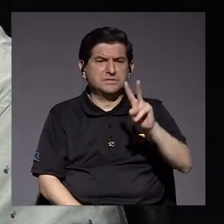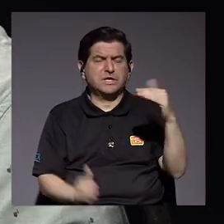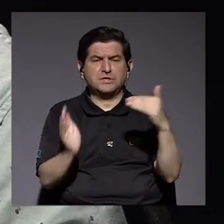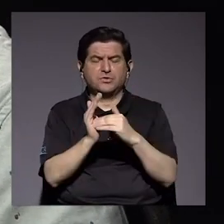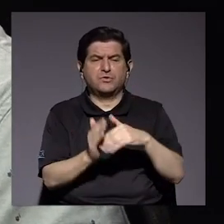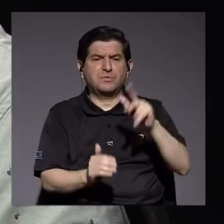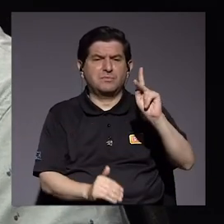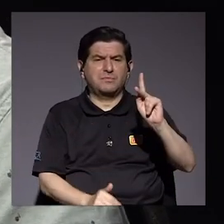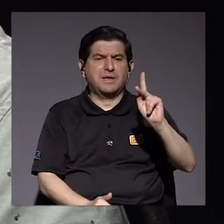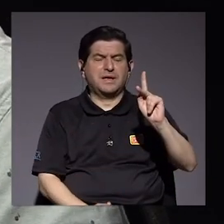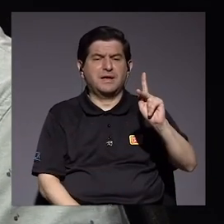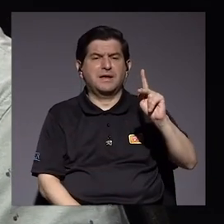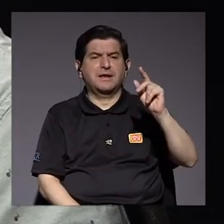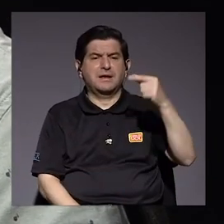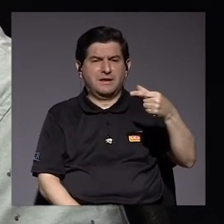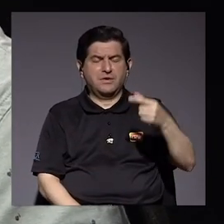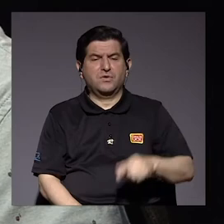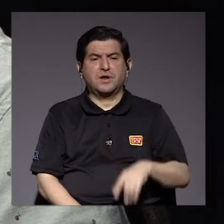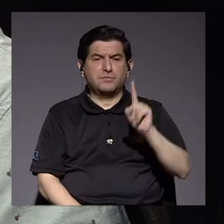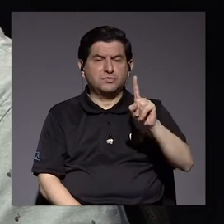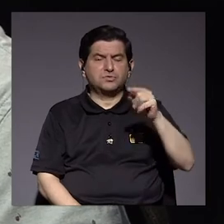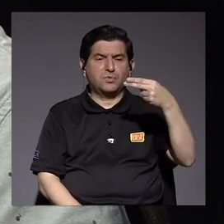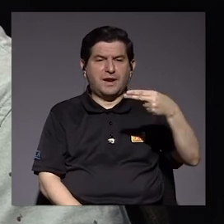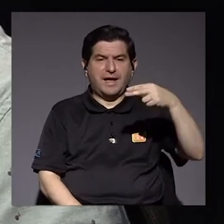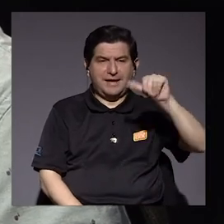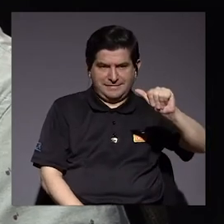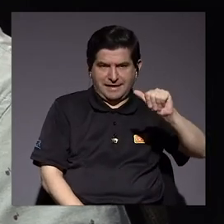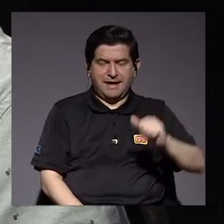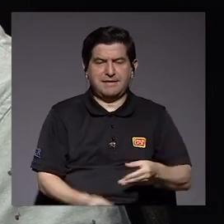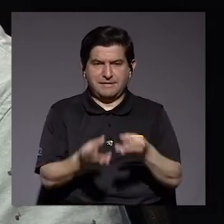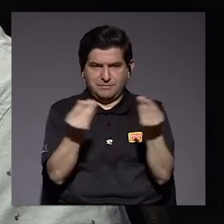2.000 kilogramos por hectárea de producción.